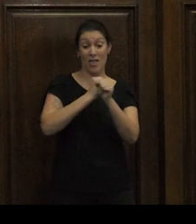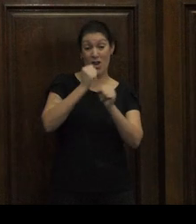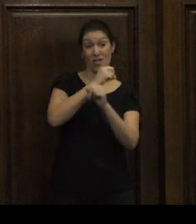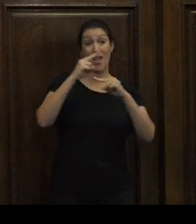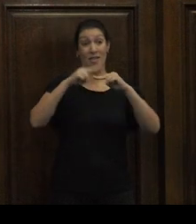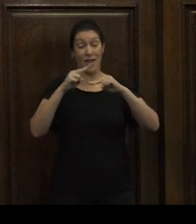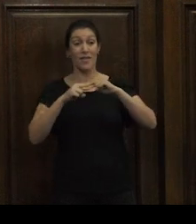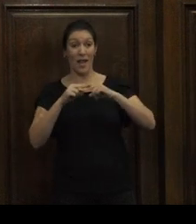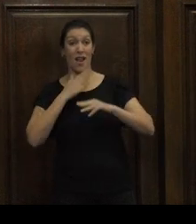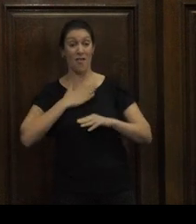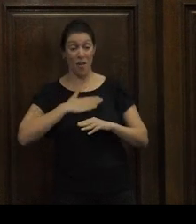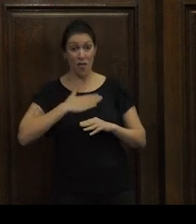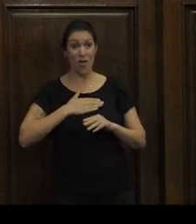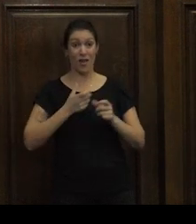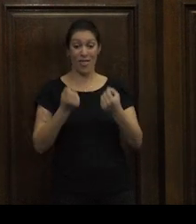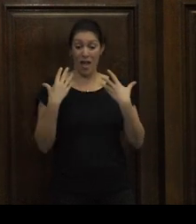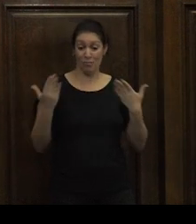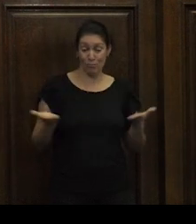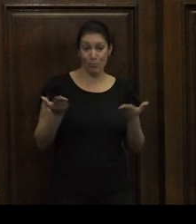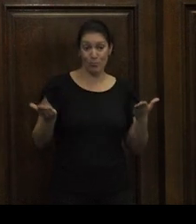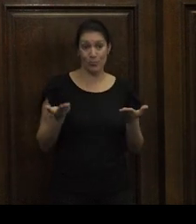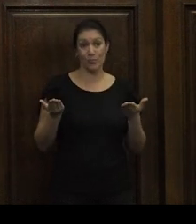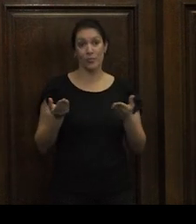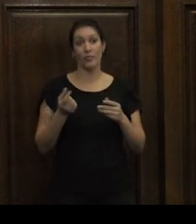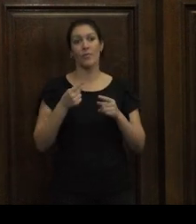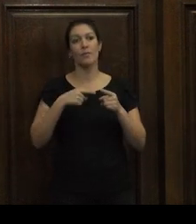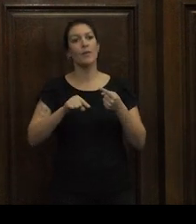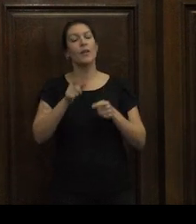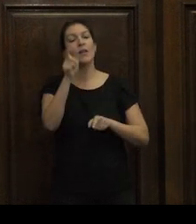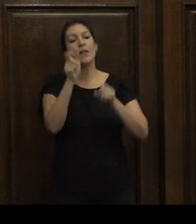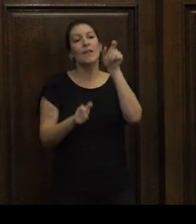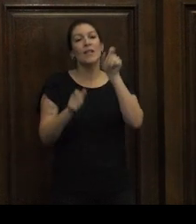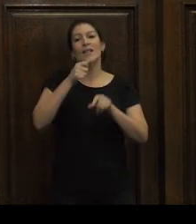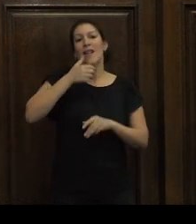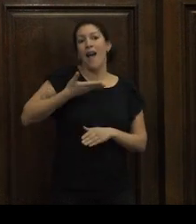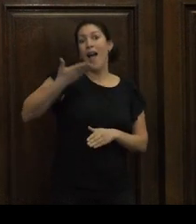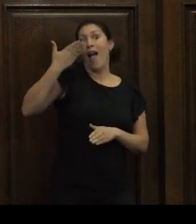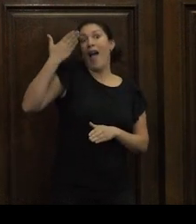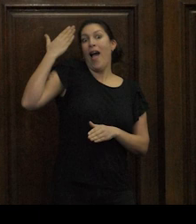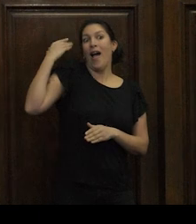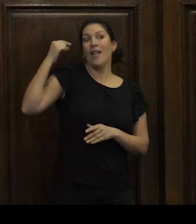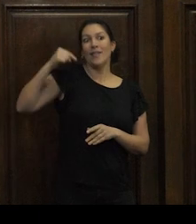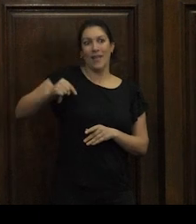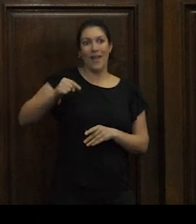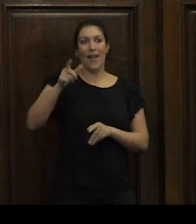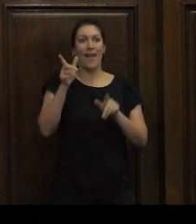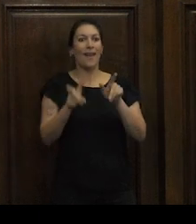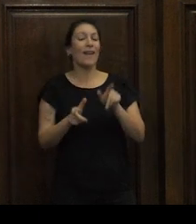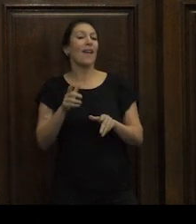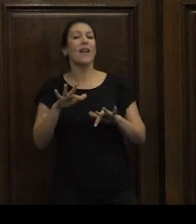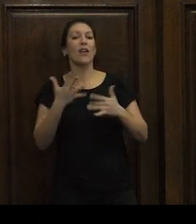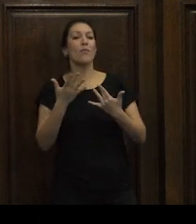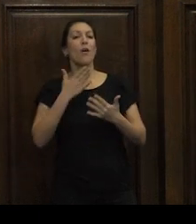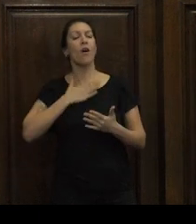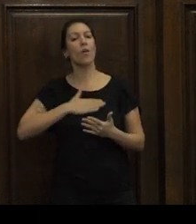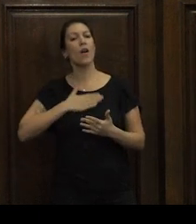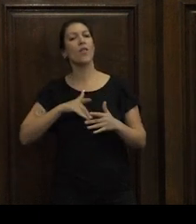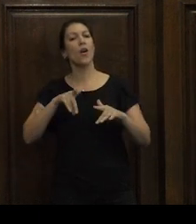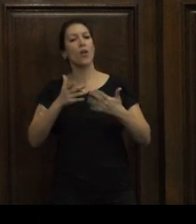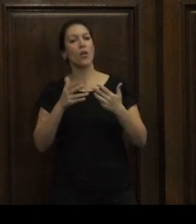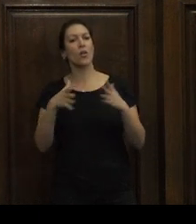vida que se suponen, proponen y estimulan, mientras sus antecesores eran compatibles, aunque más no sea por una cuestión de